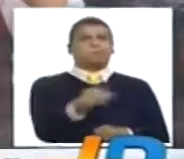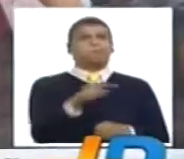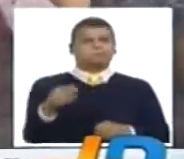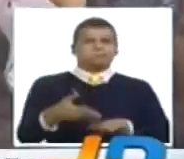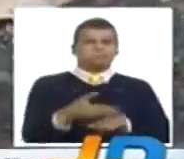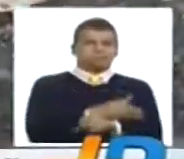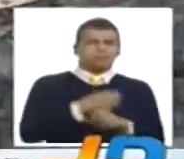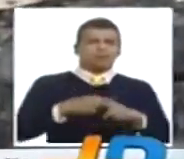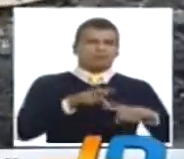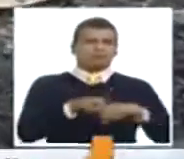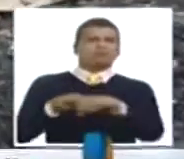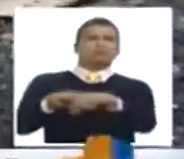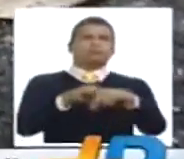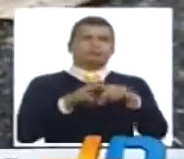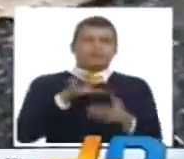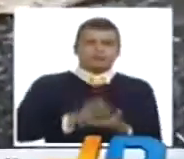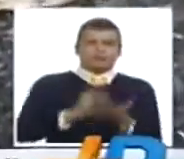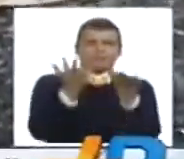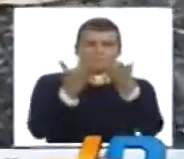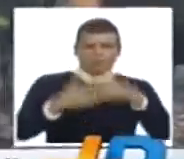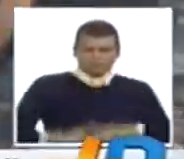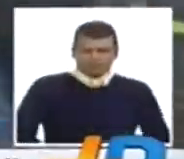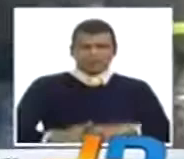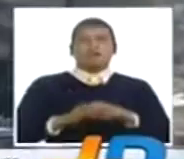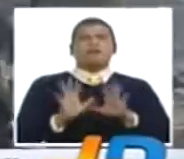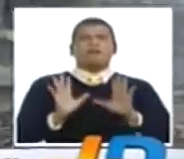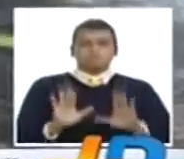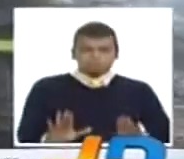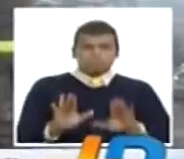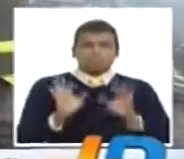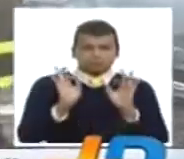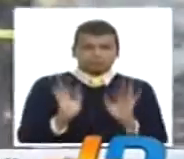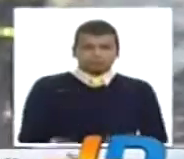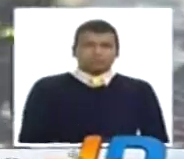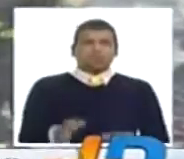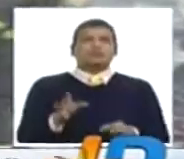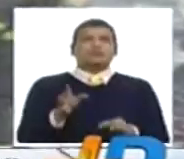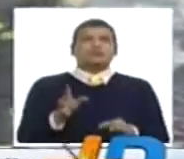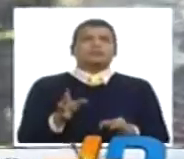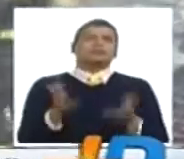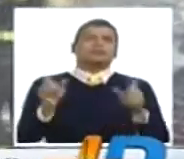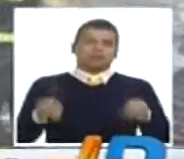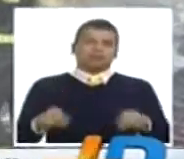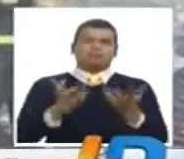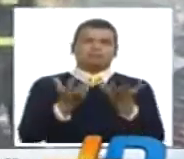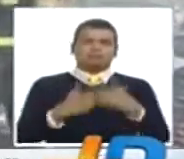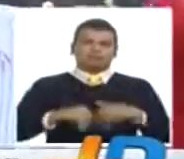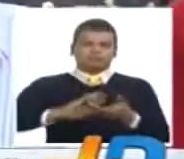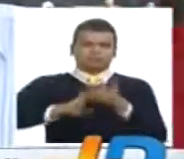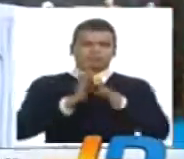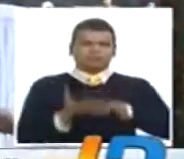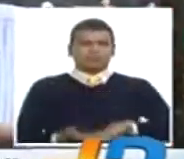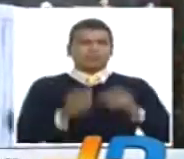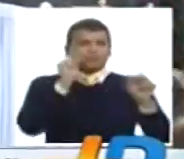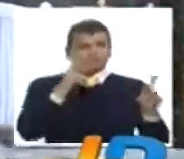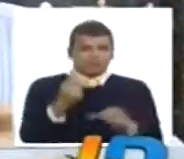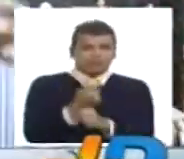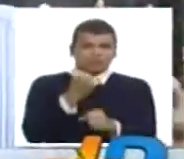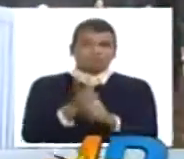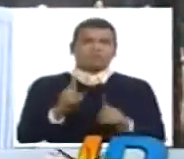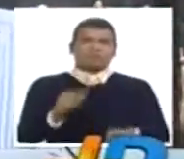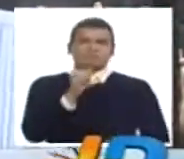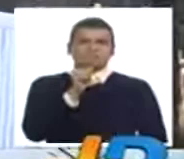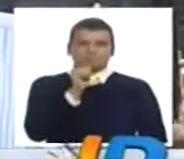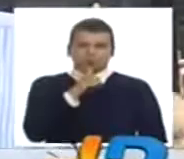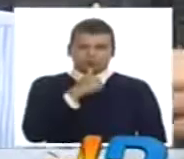4 mueblerías que también fueron consumidas por las llamas. Más de 60 obreros se vieron afectados con la emergencia. Y se quemó